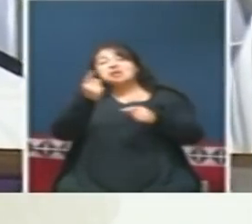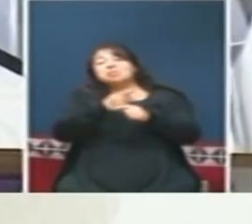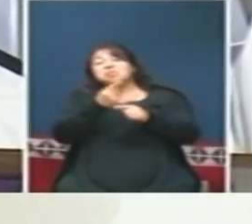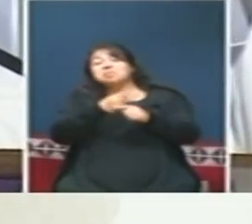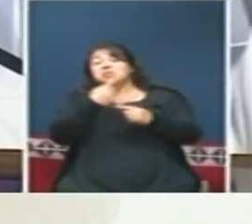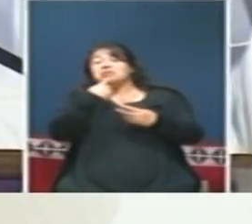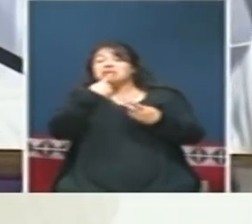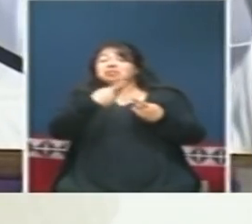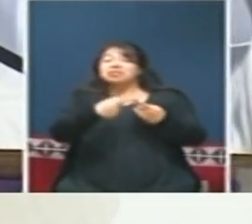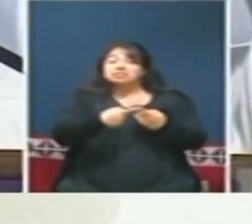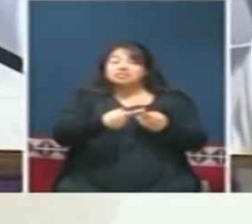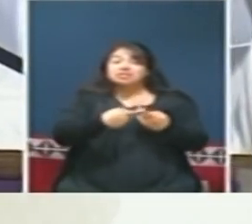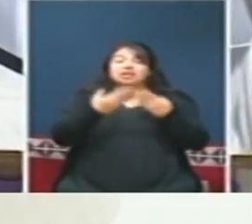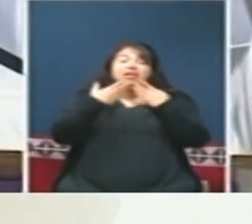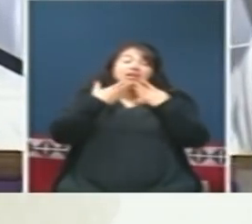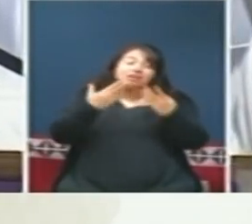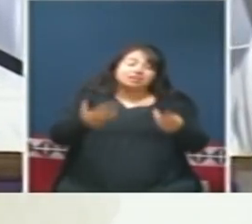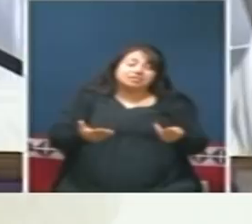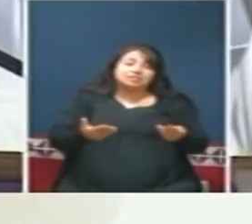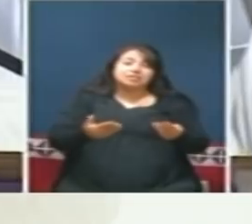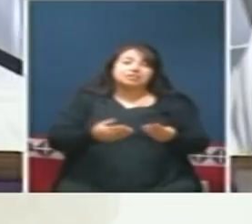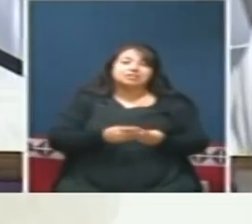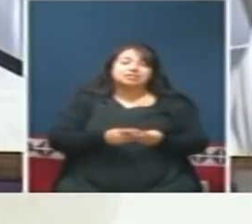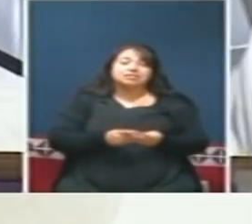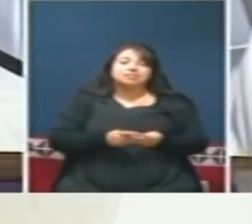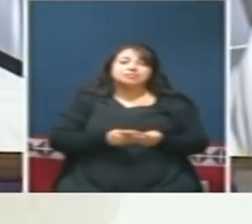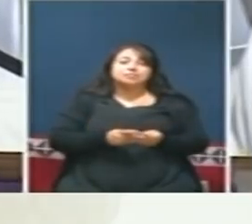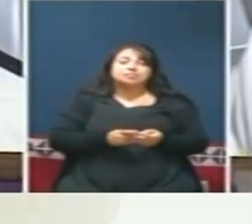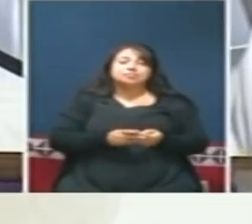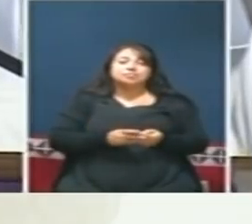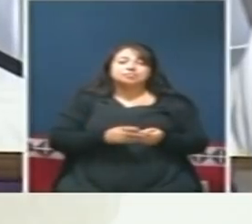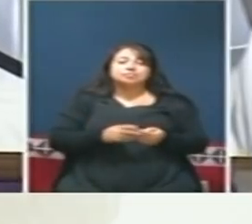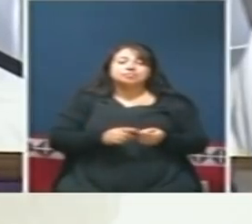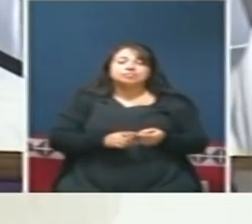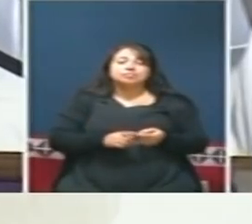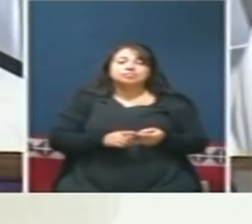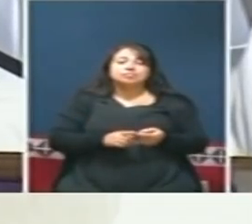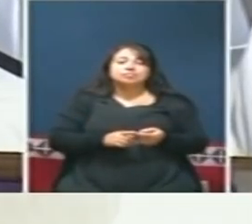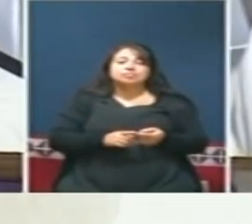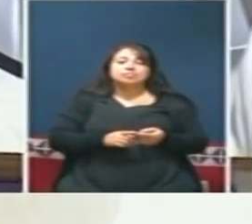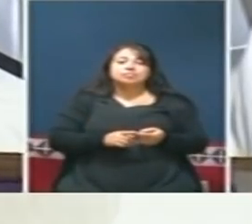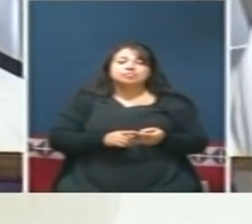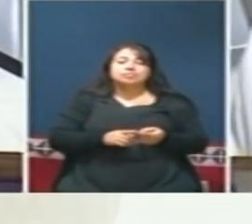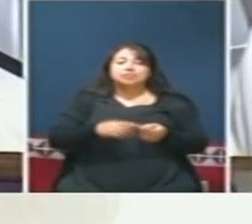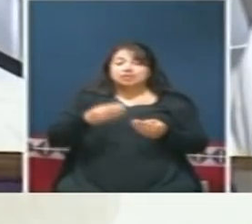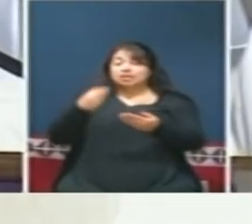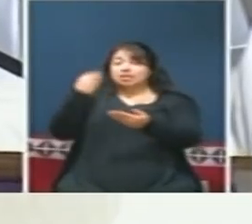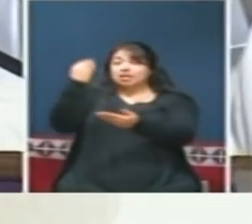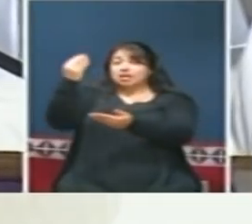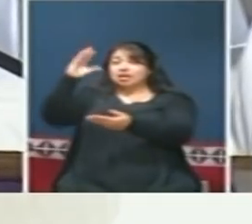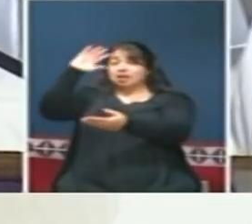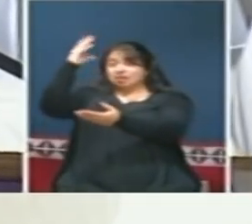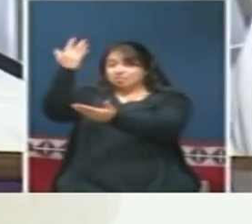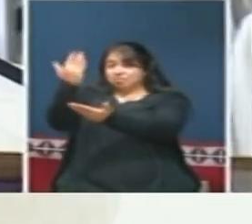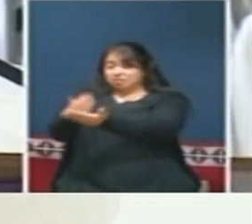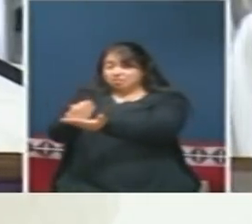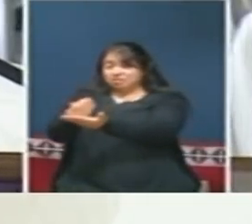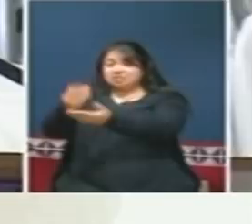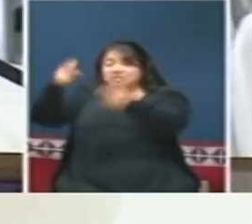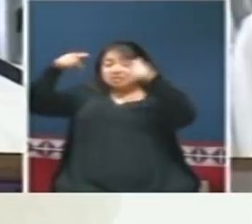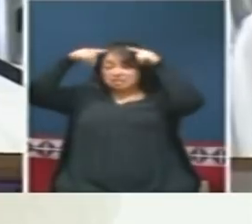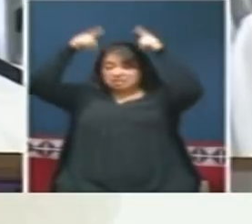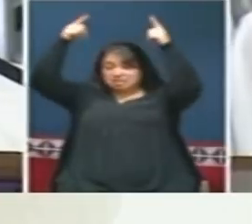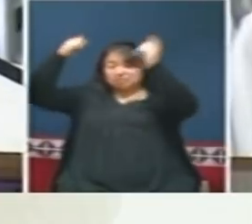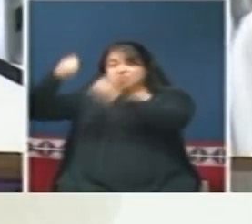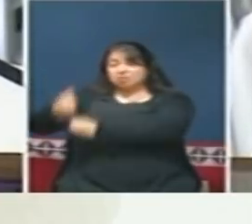primeramente agradecer al delegado del Papa acá. La diócesis no es la